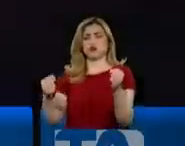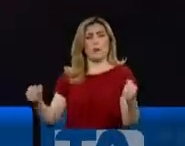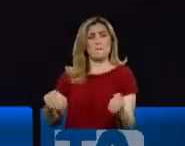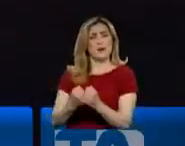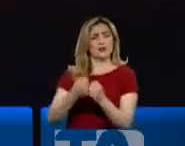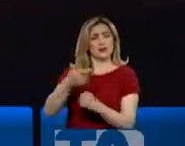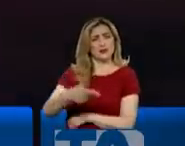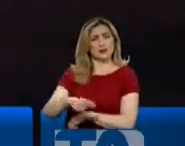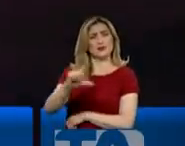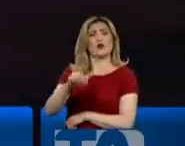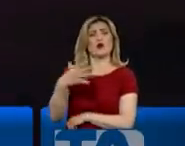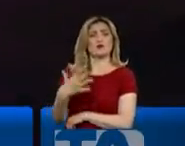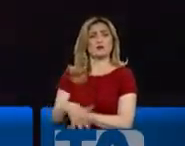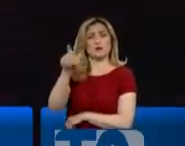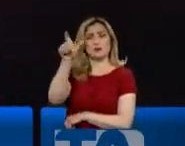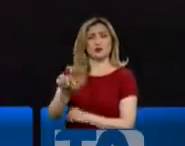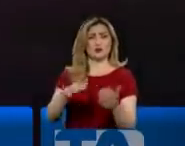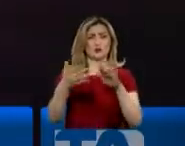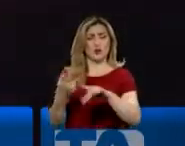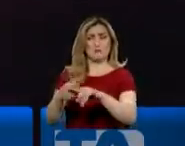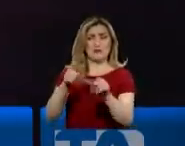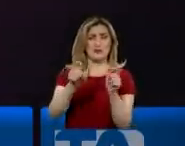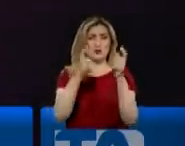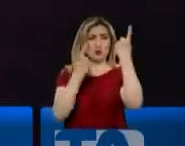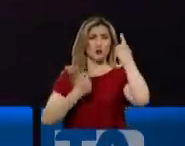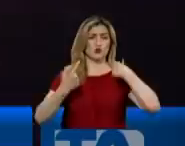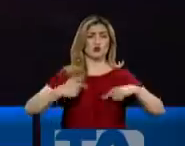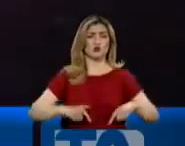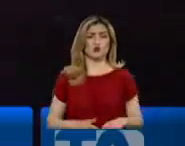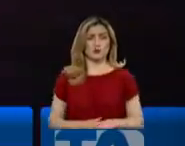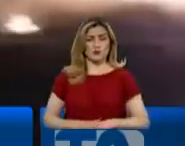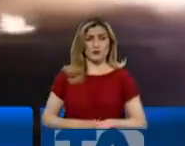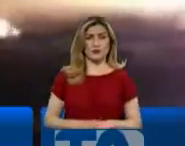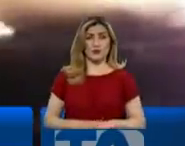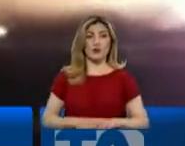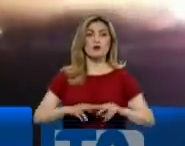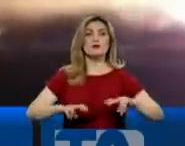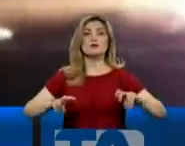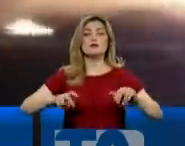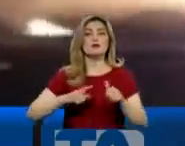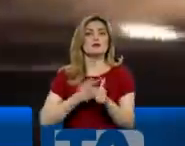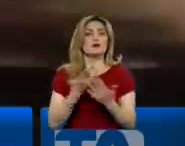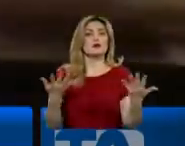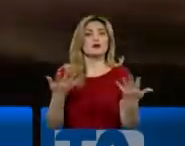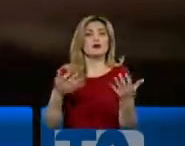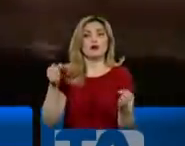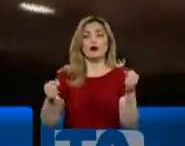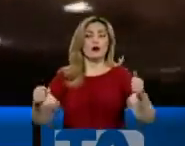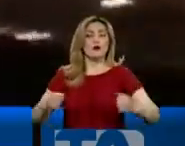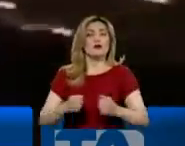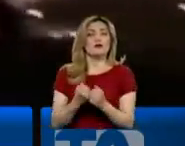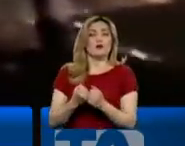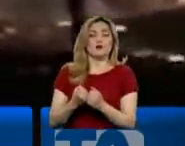vía loja catamayo que dejó a un fallecido y varias personas heridas según las primeras investigaciones el accidente se habría ocasionado